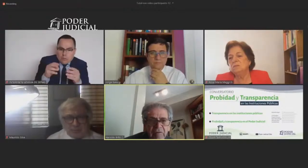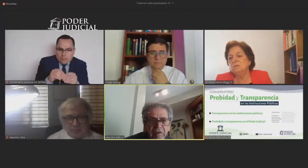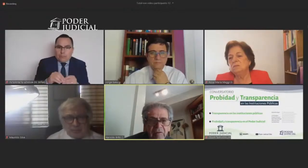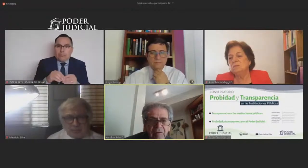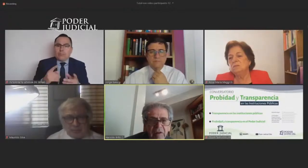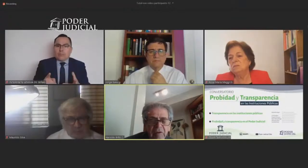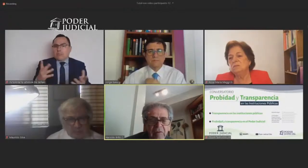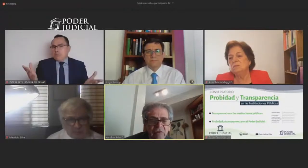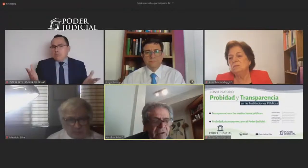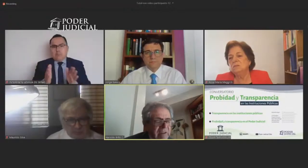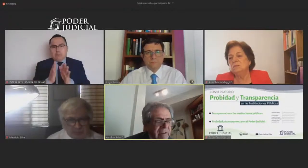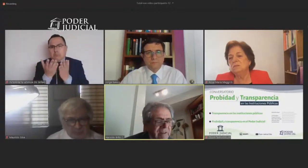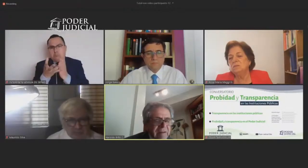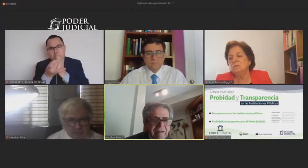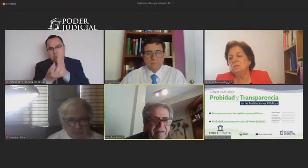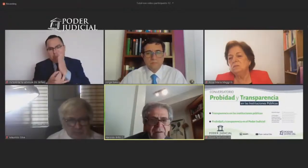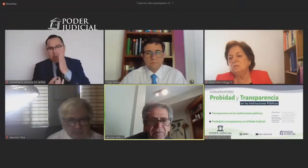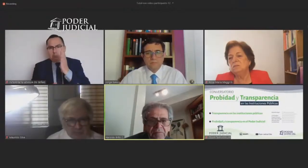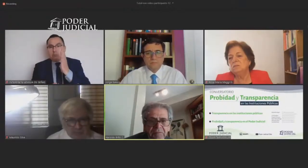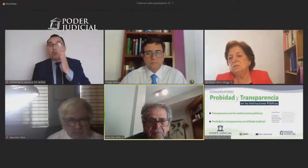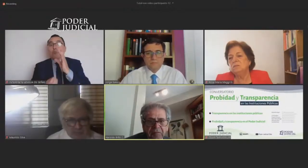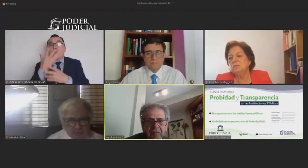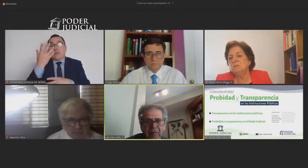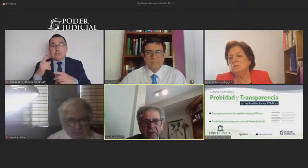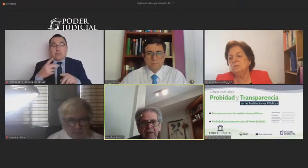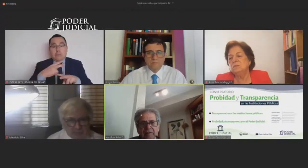ser una cuestión interesante de hacer.